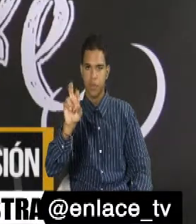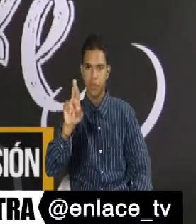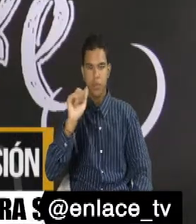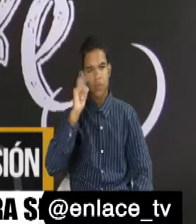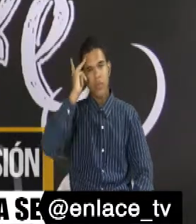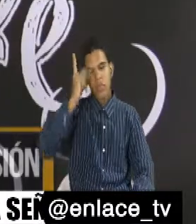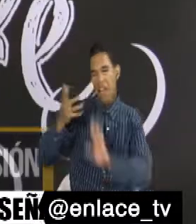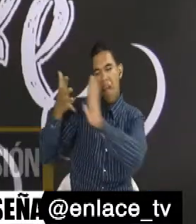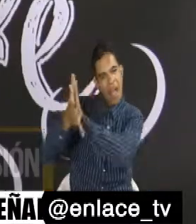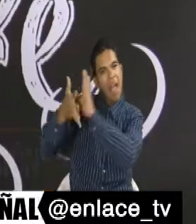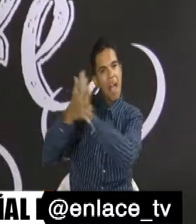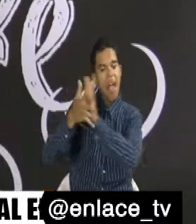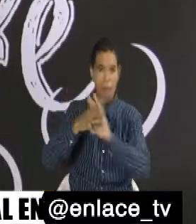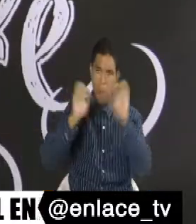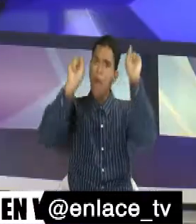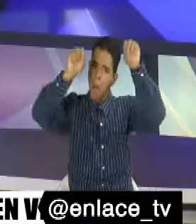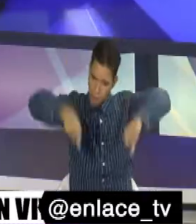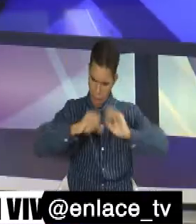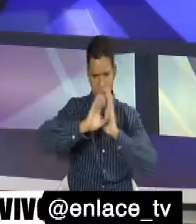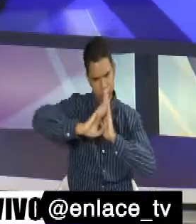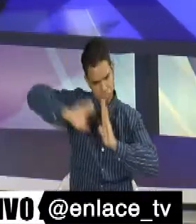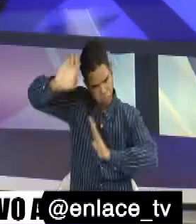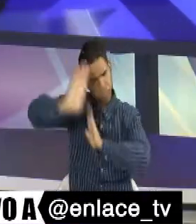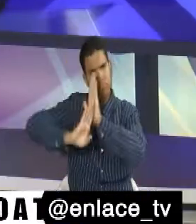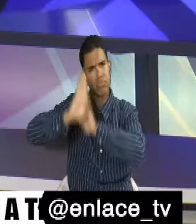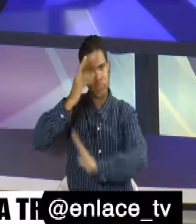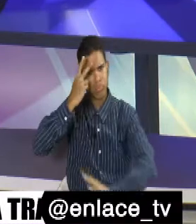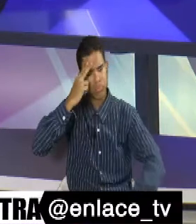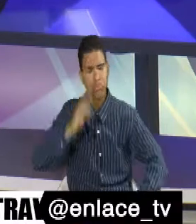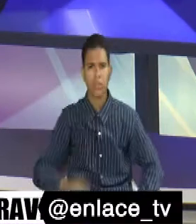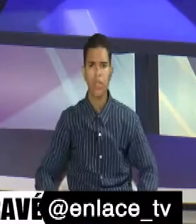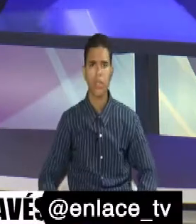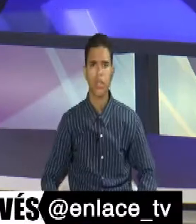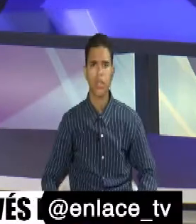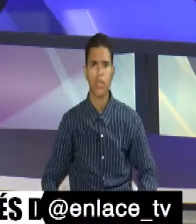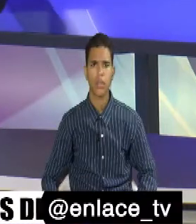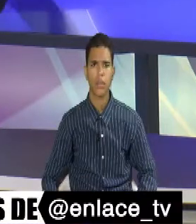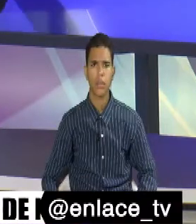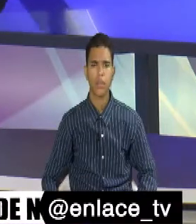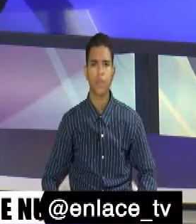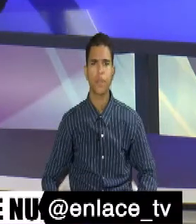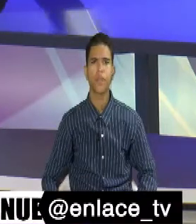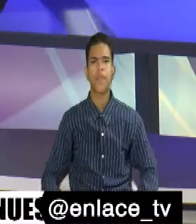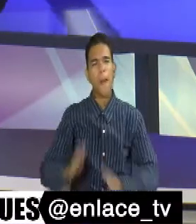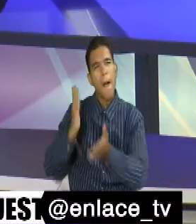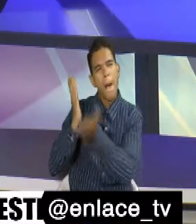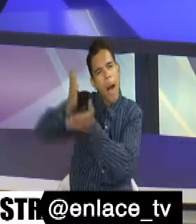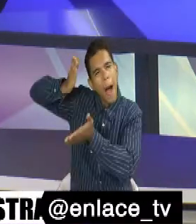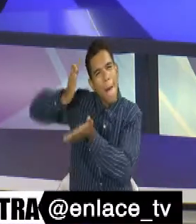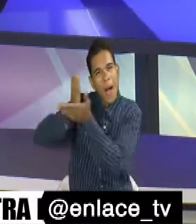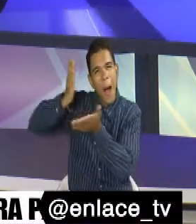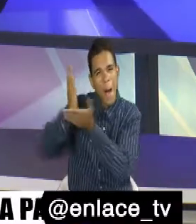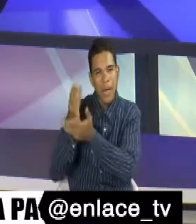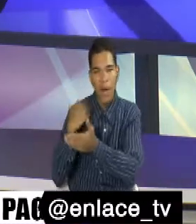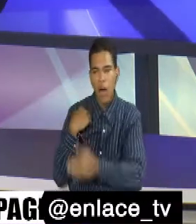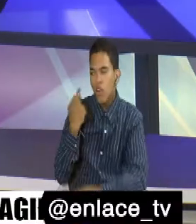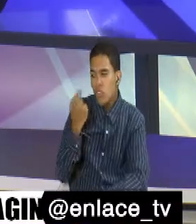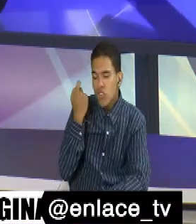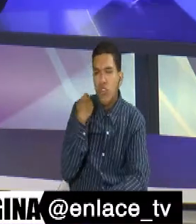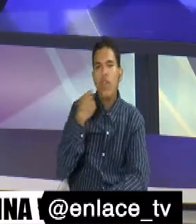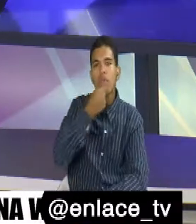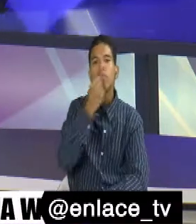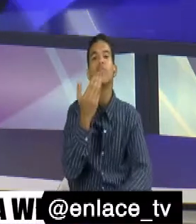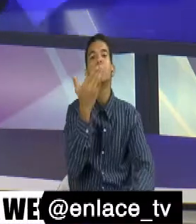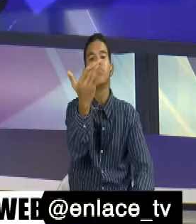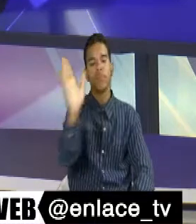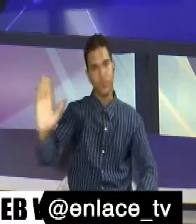ser emprendedores. A continuación, conozca otros hechos que han sido noticia en las últimas horas en la ciudad y